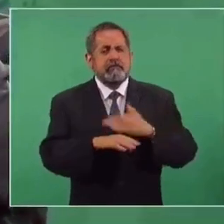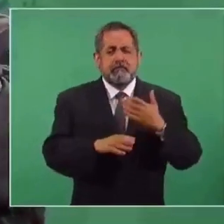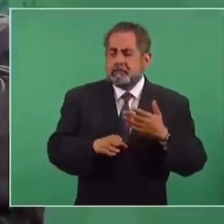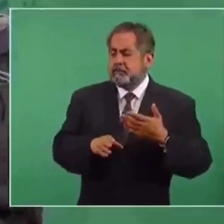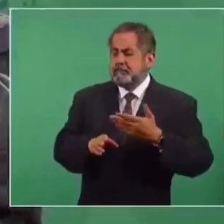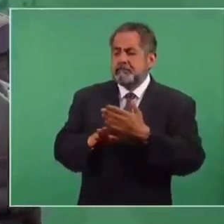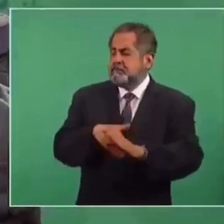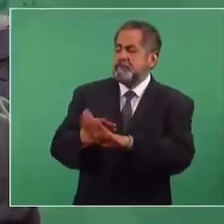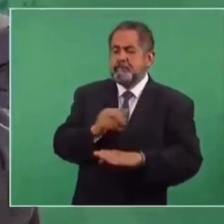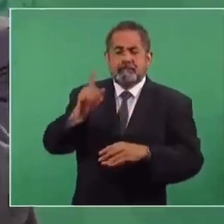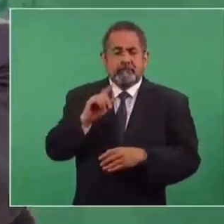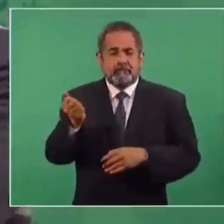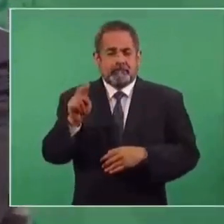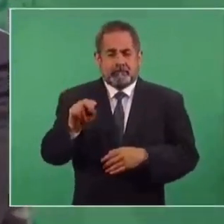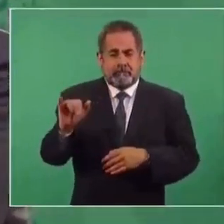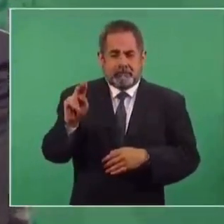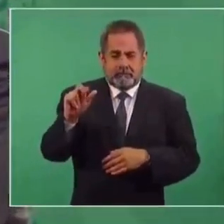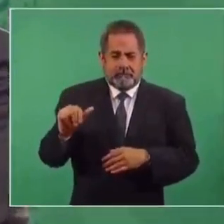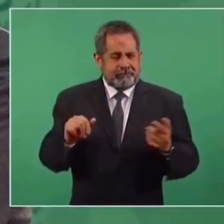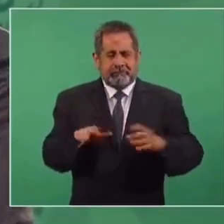contra de San Juana, que ya la volvieron